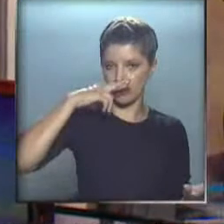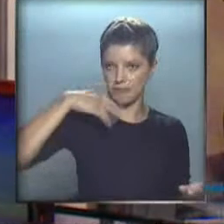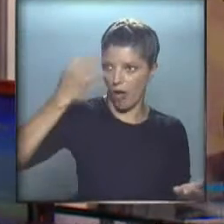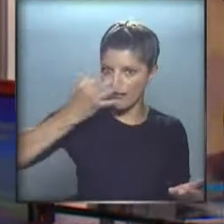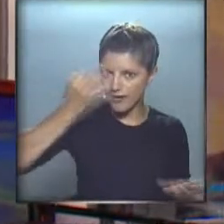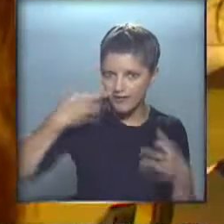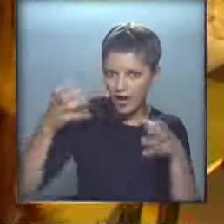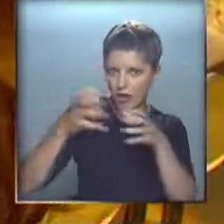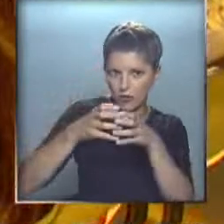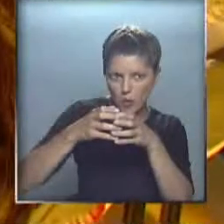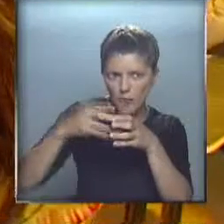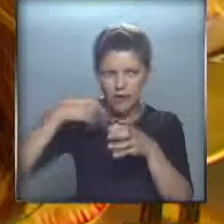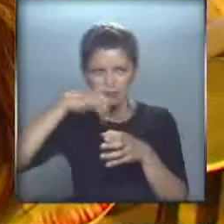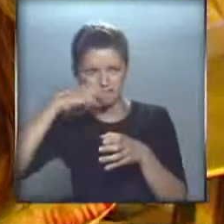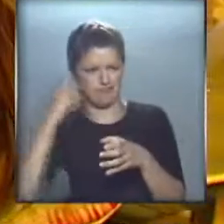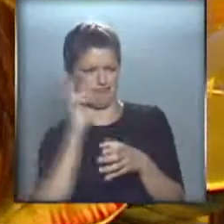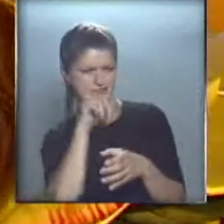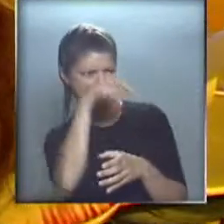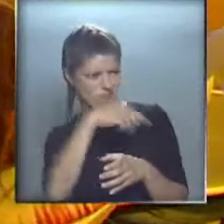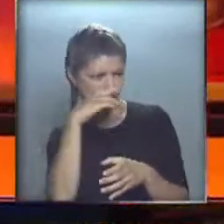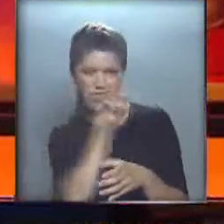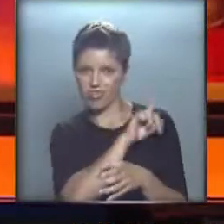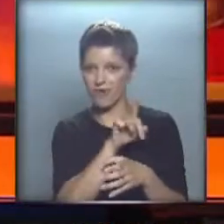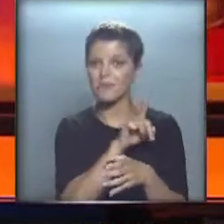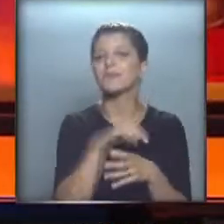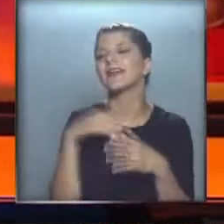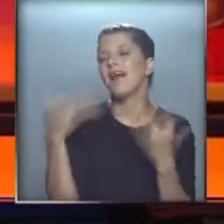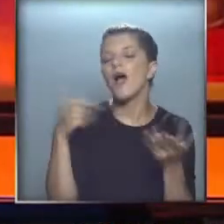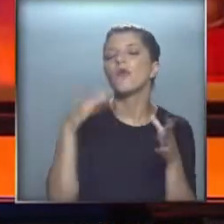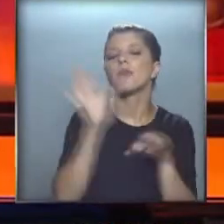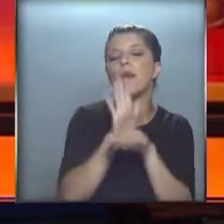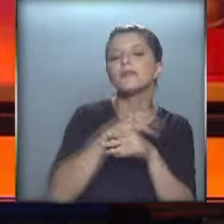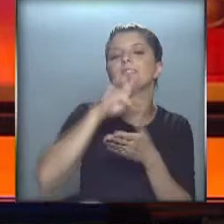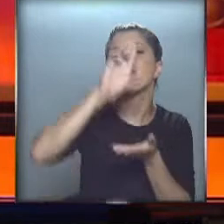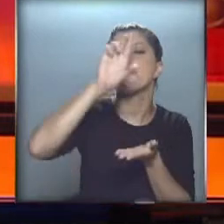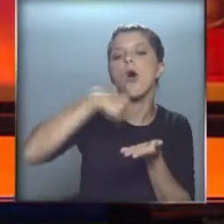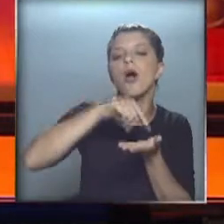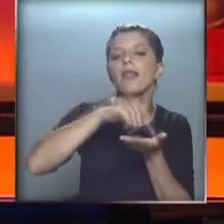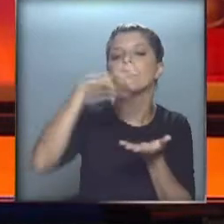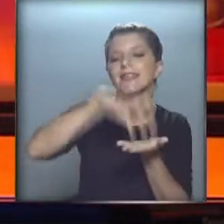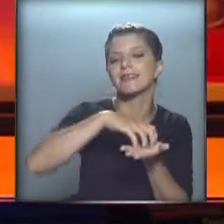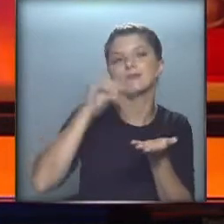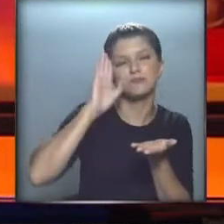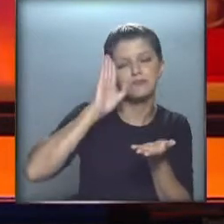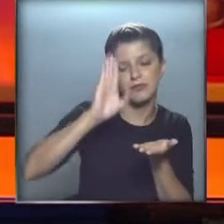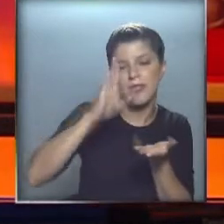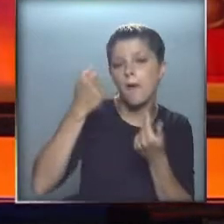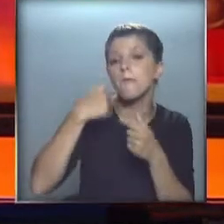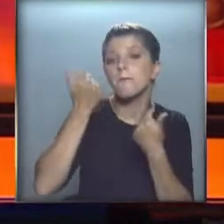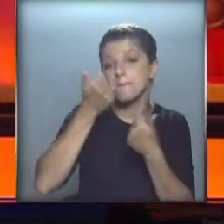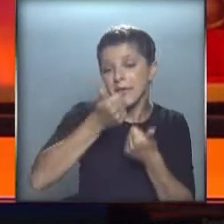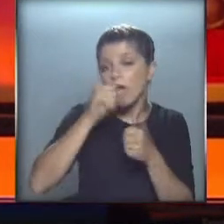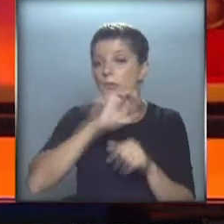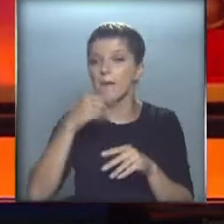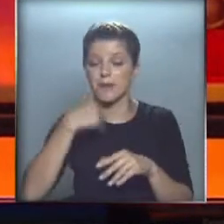de que un cheto considera que él es cheto. También sí, está eso. Son modelos ideales, claro. Se llama, para bien o para mal, pero que nunca coinciden